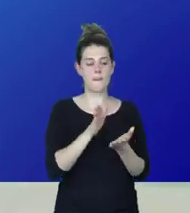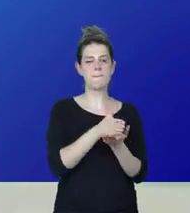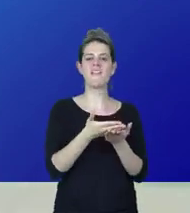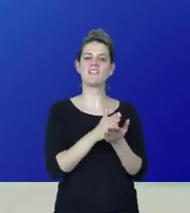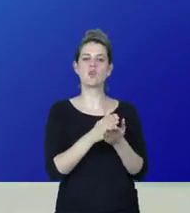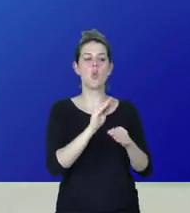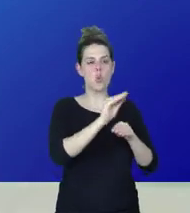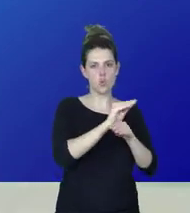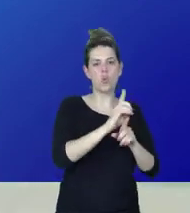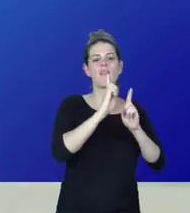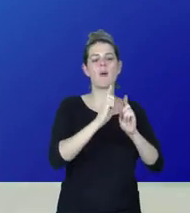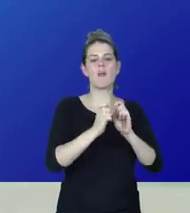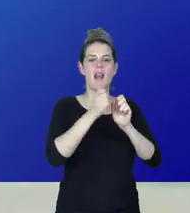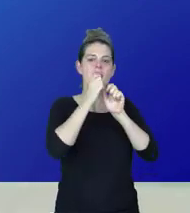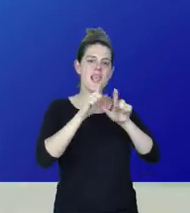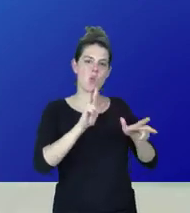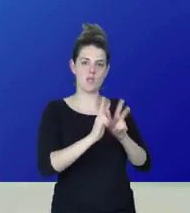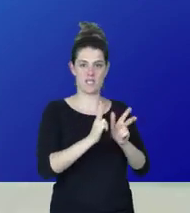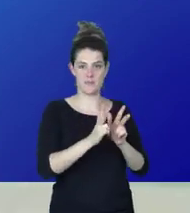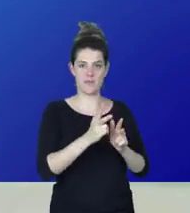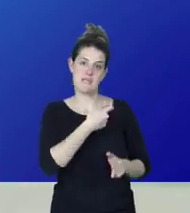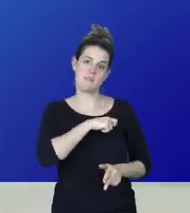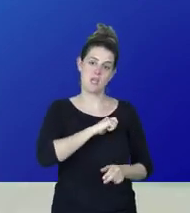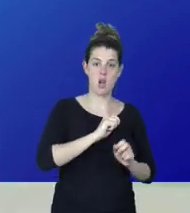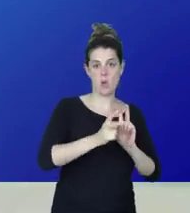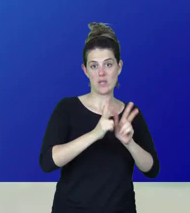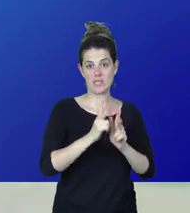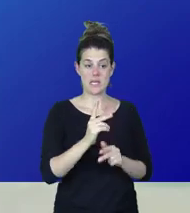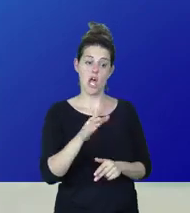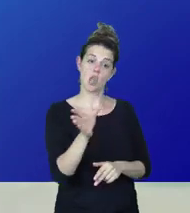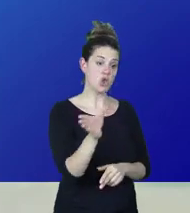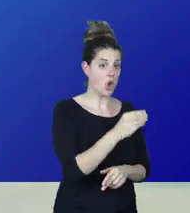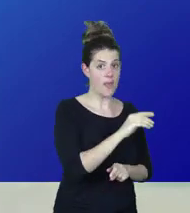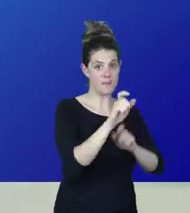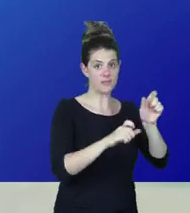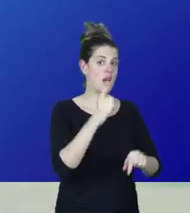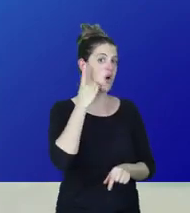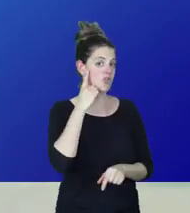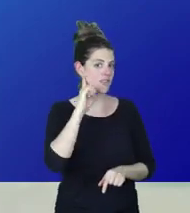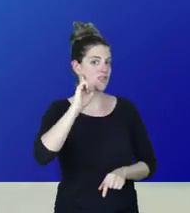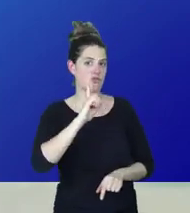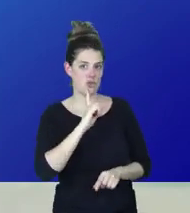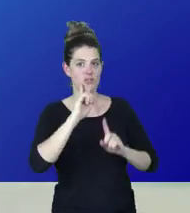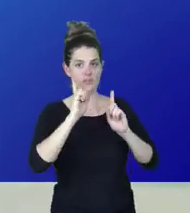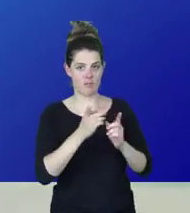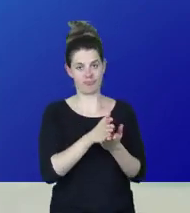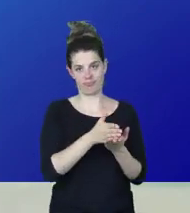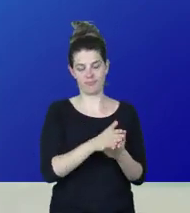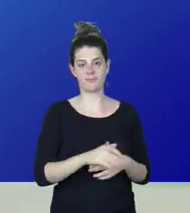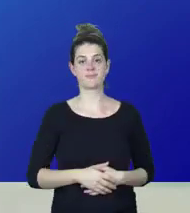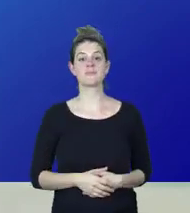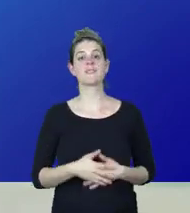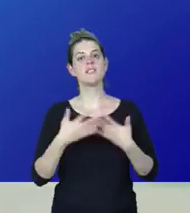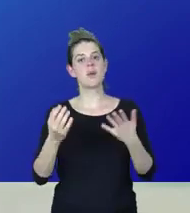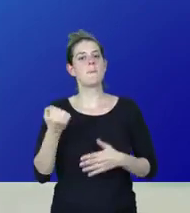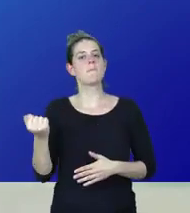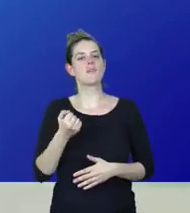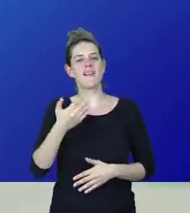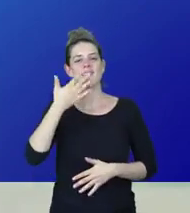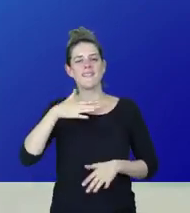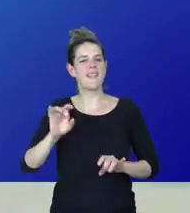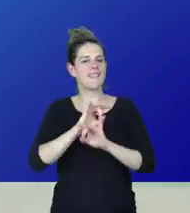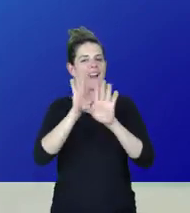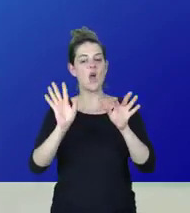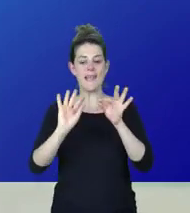entre los usuarios oyentes y los usuarios sordos. En ese sentido, tenemos que tener claro que el intérprete